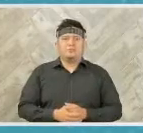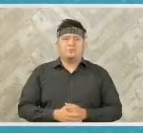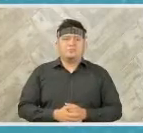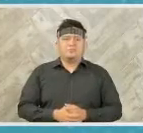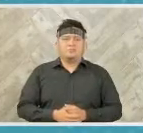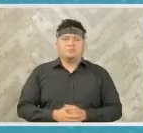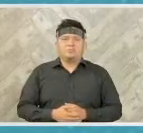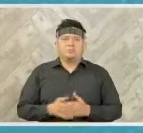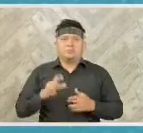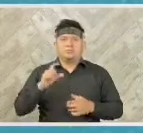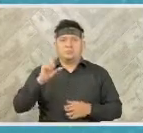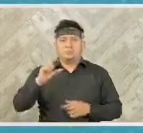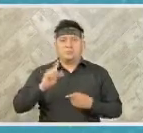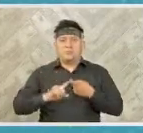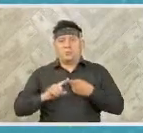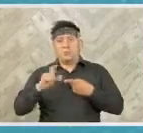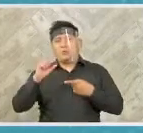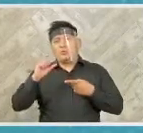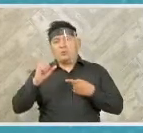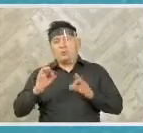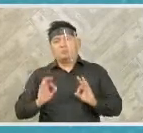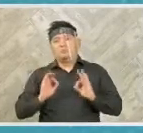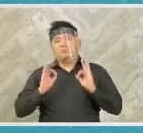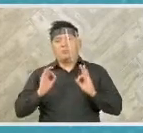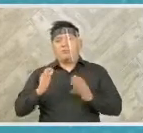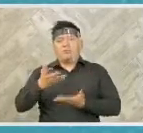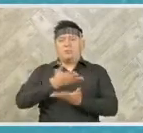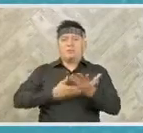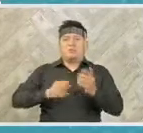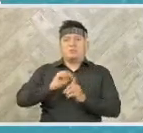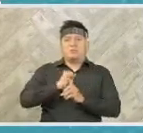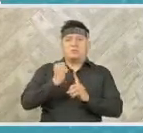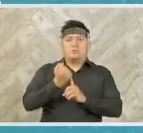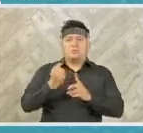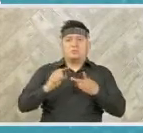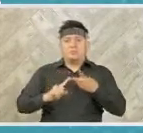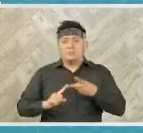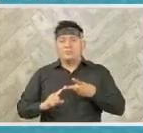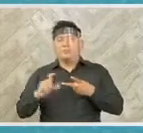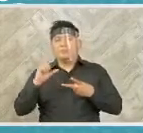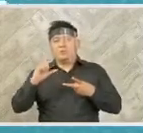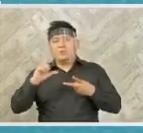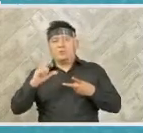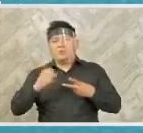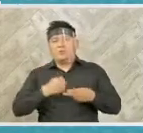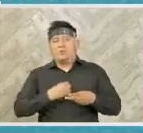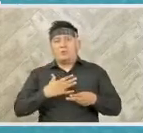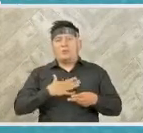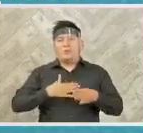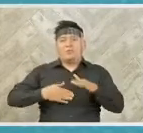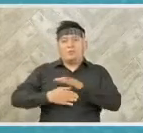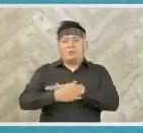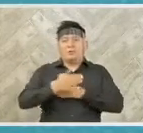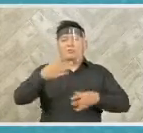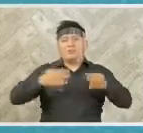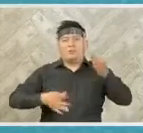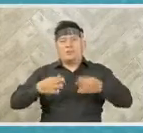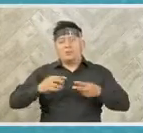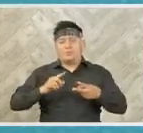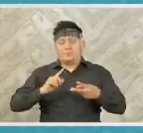son Cúcuta segura y con convivencia social, Cúcuta con oportunidad y acceso a la